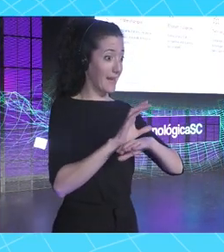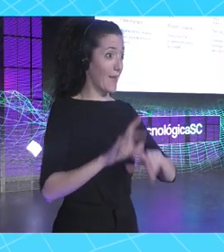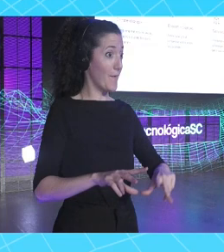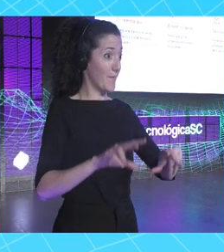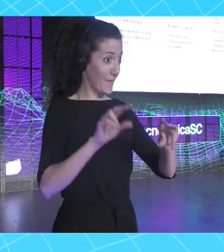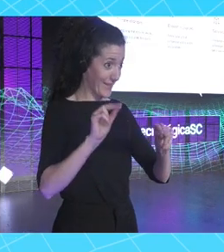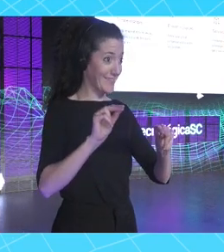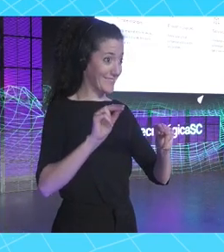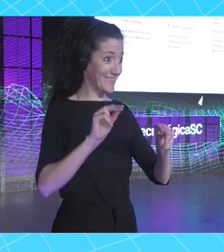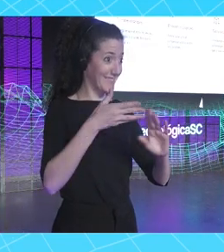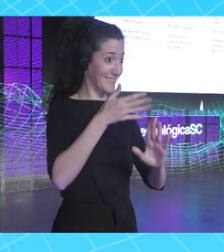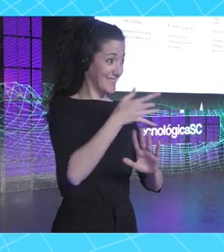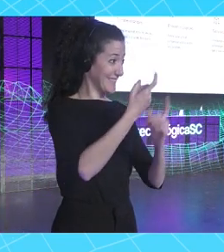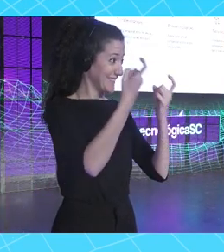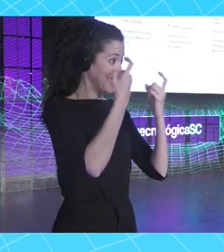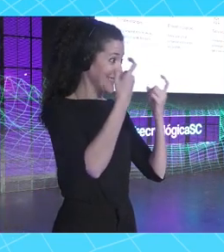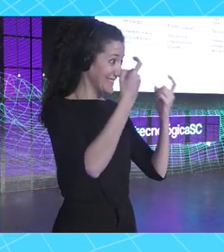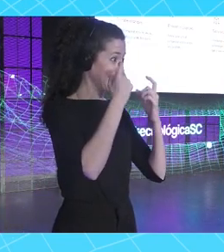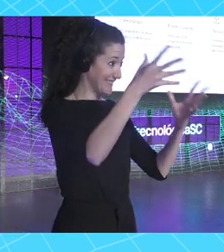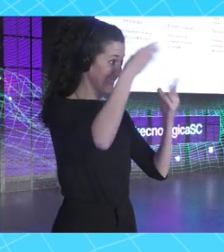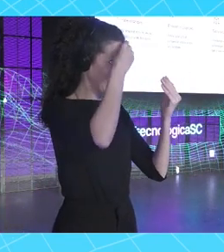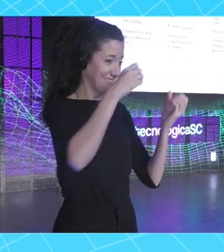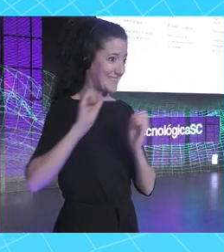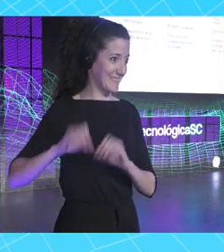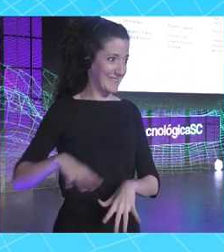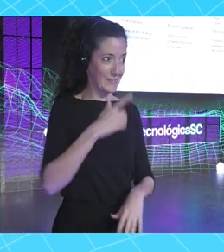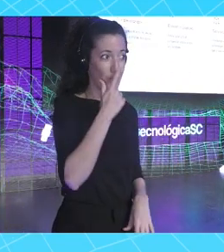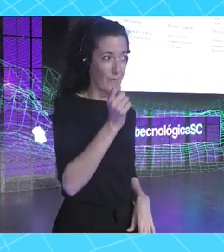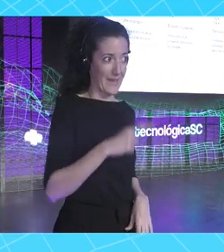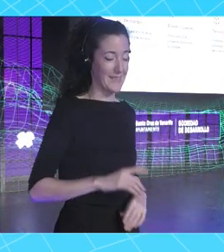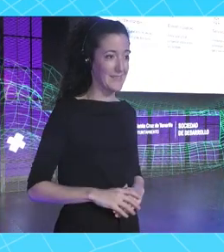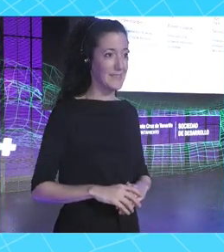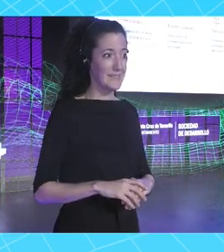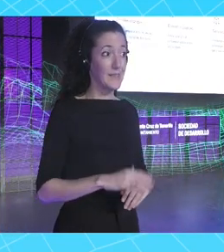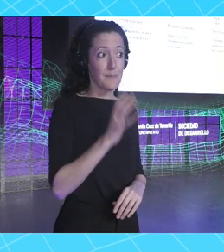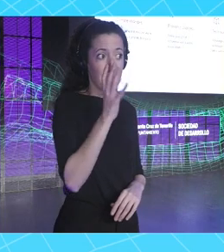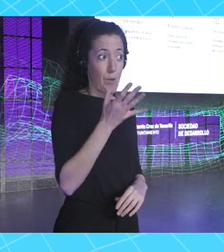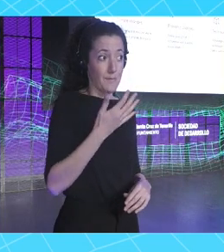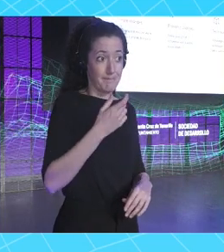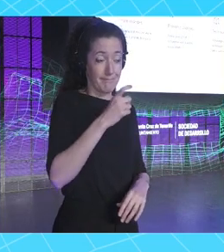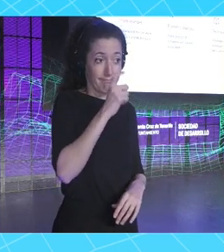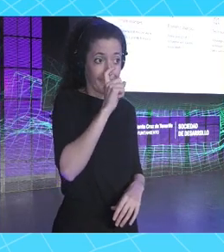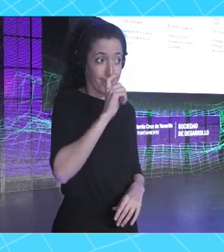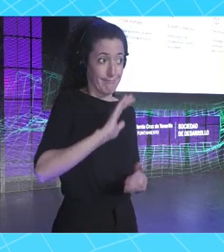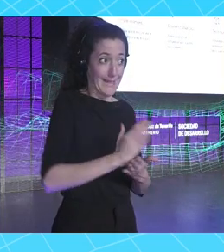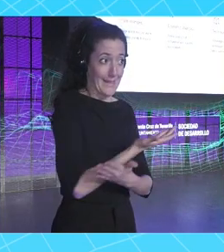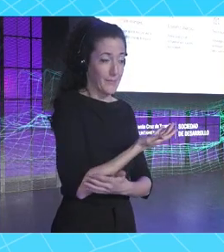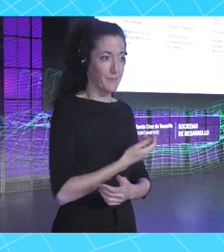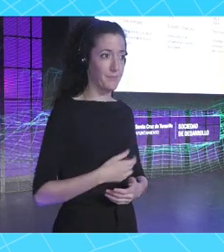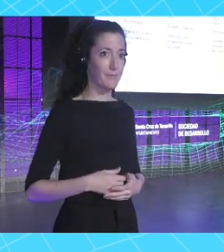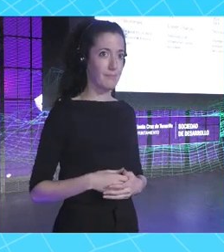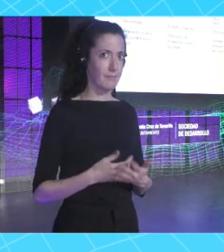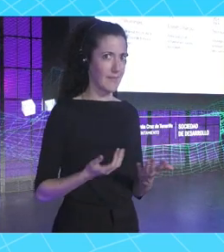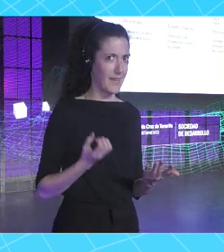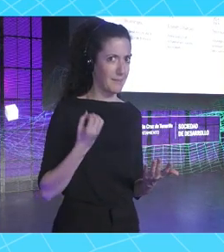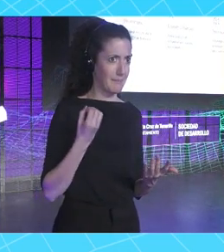no servirá nada de lo que de lo que habéis estudiado porque se habrá quedado obsoleto y decís Entonces pues por qué